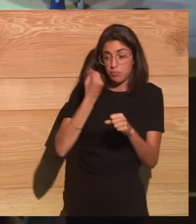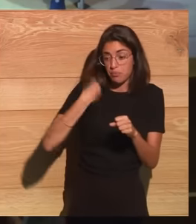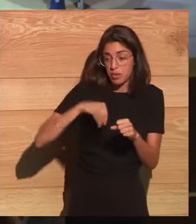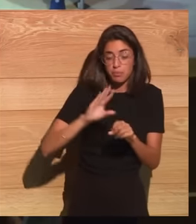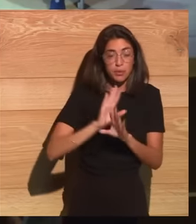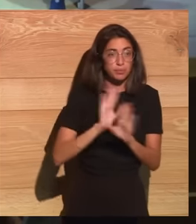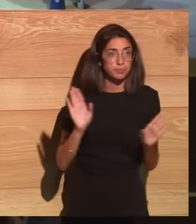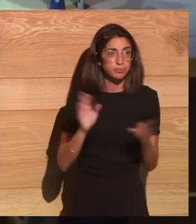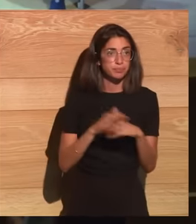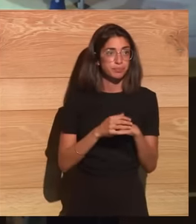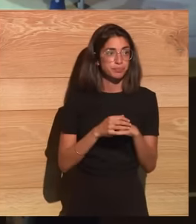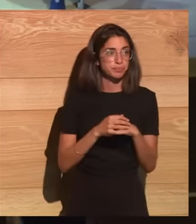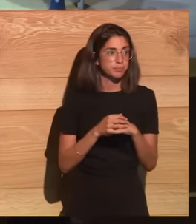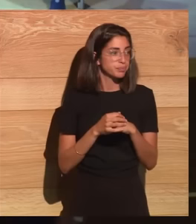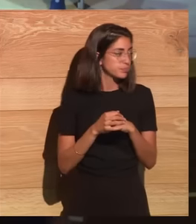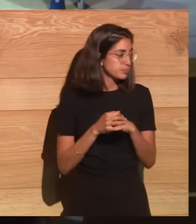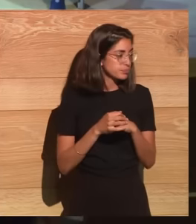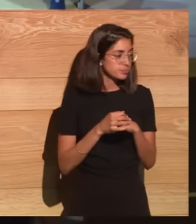¿no? Os identificamos.